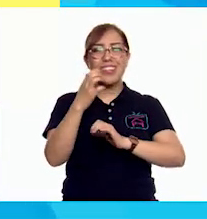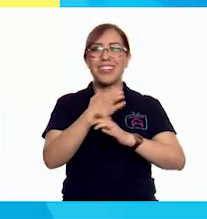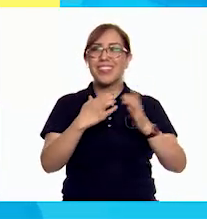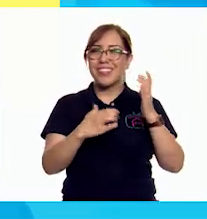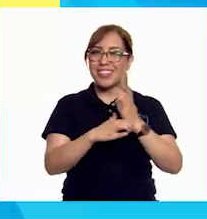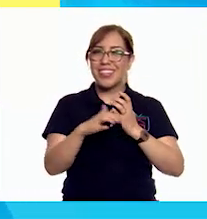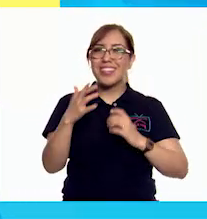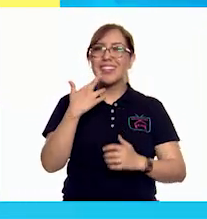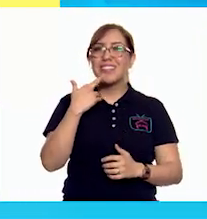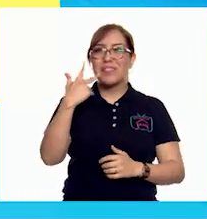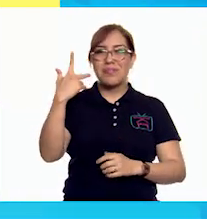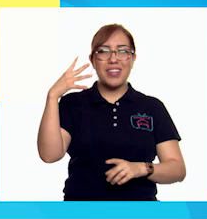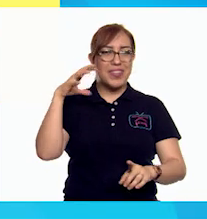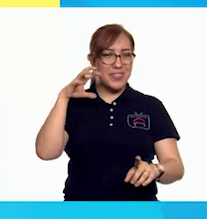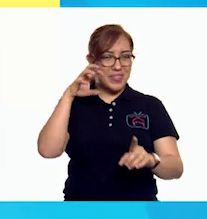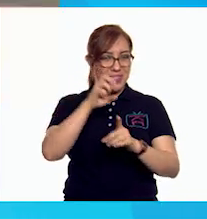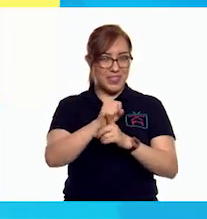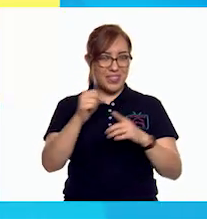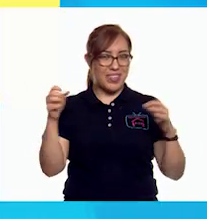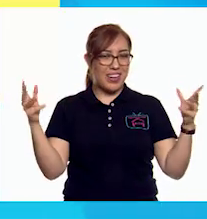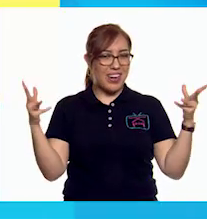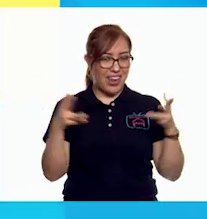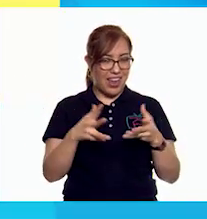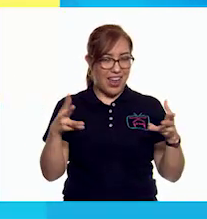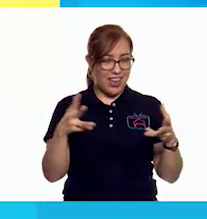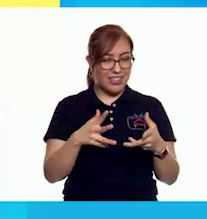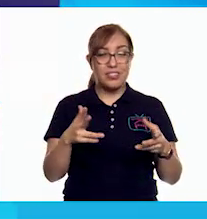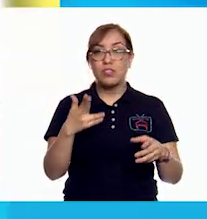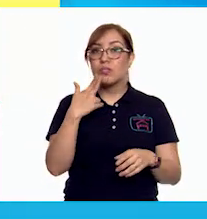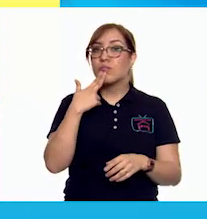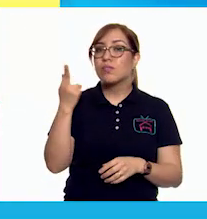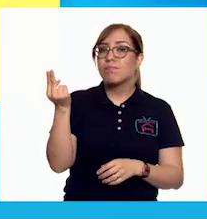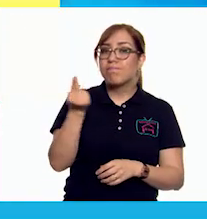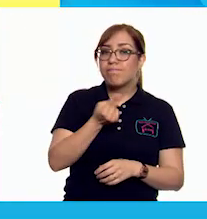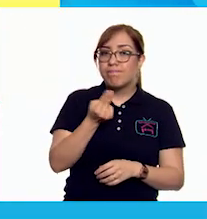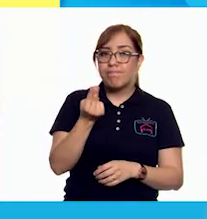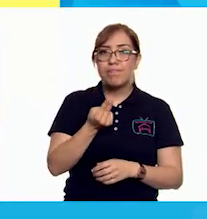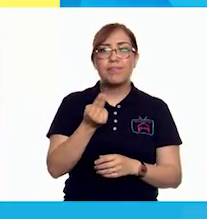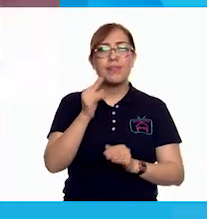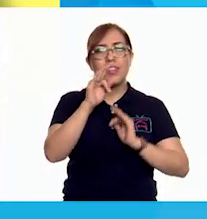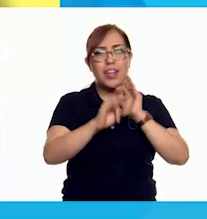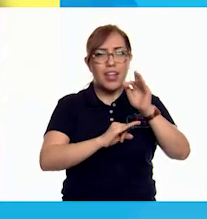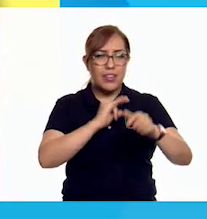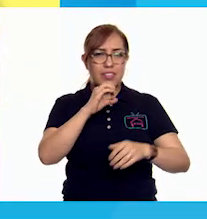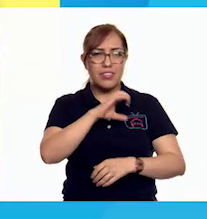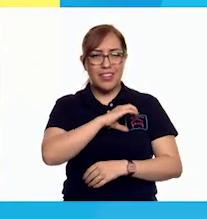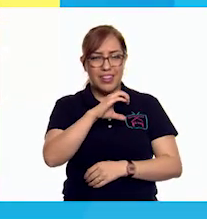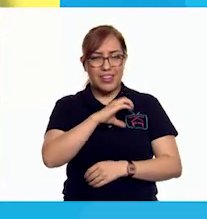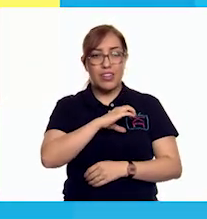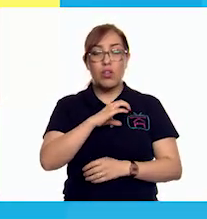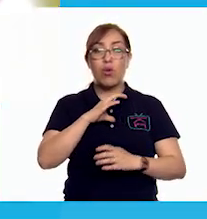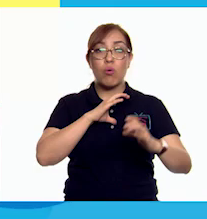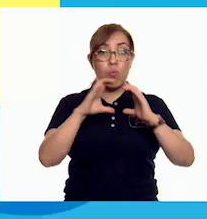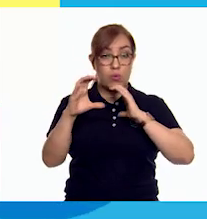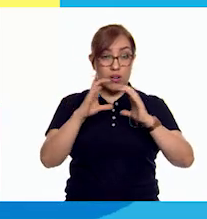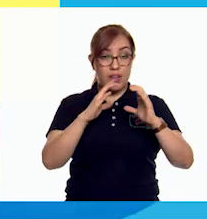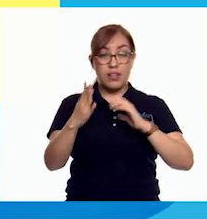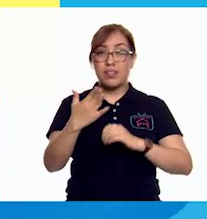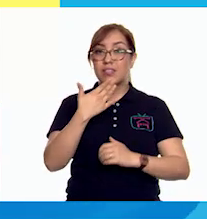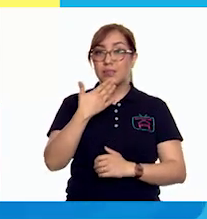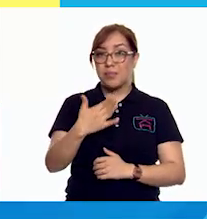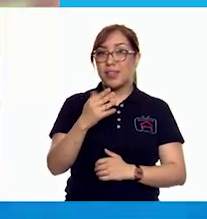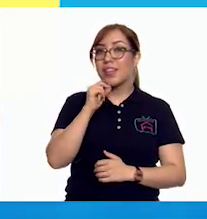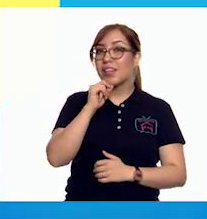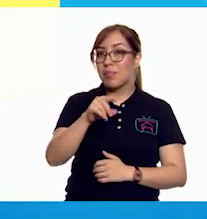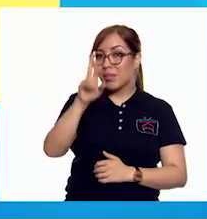Cada familia es un equipo y para funcionar necesita afecto, solidaridad, buena comunicación y respeto. Todas las